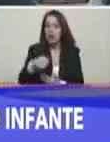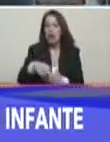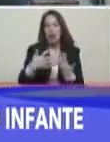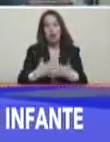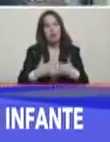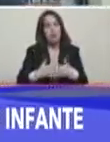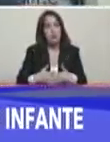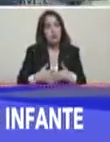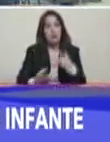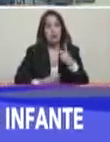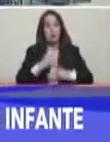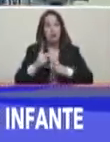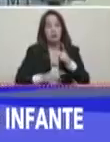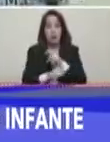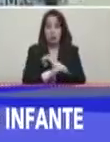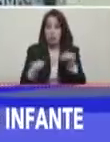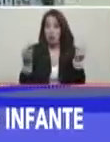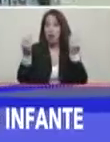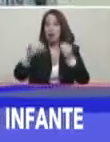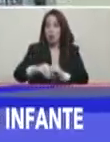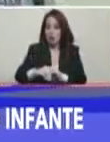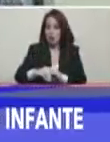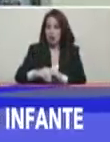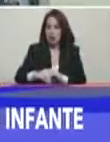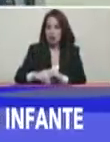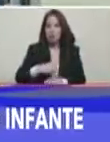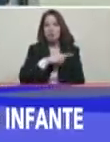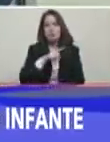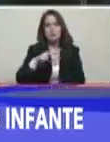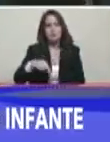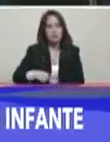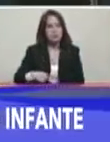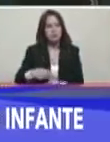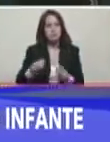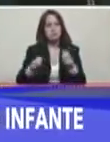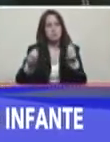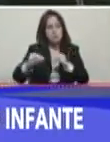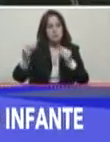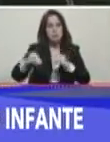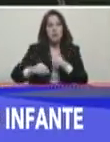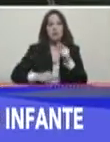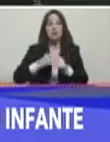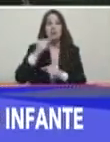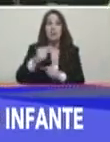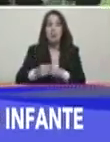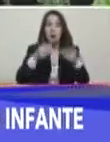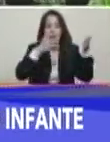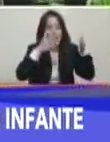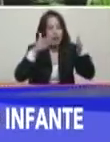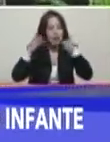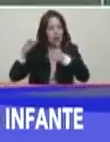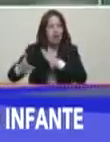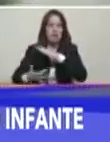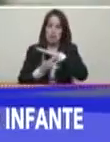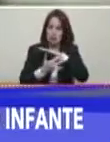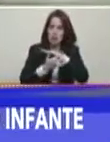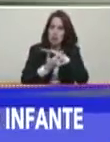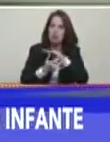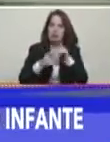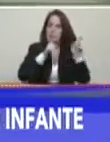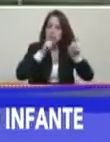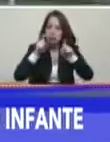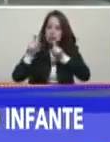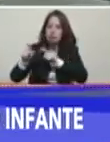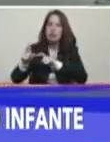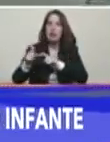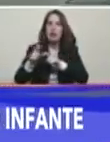en esos mismos acuerdos, nosotros hemos convenido con ellos, asesorarlo técnicamente, hacerle